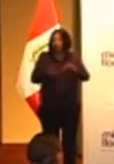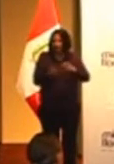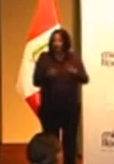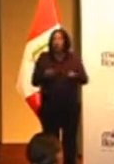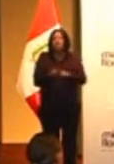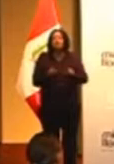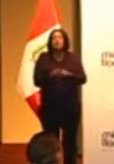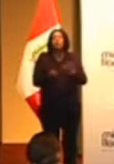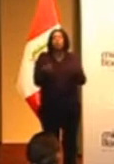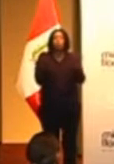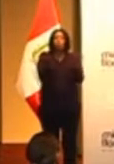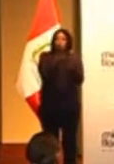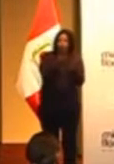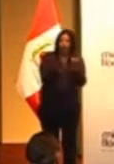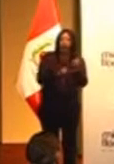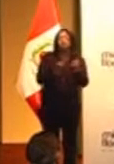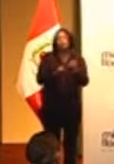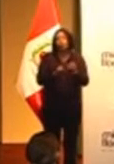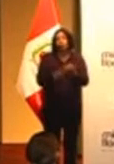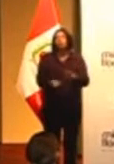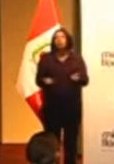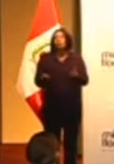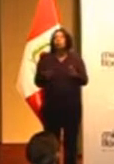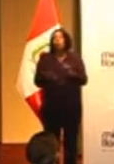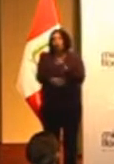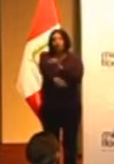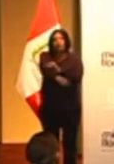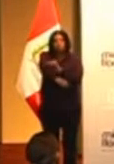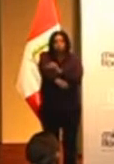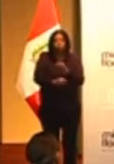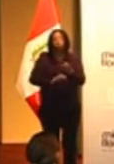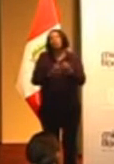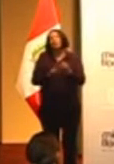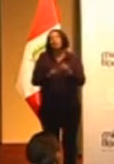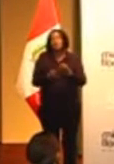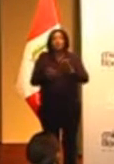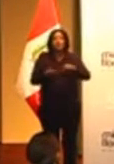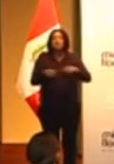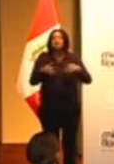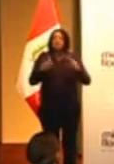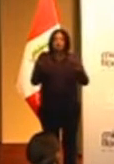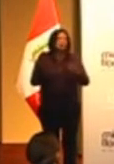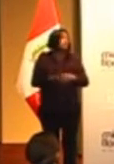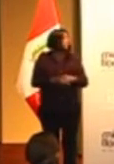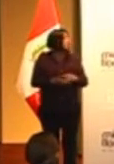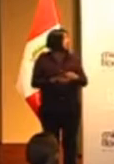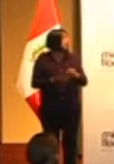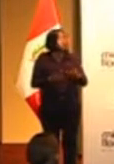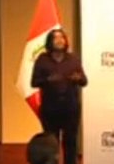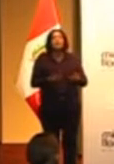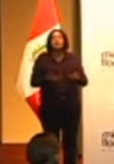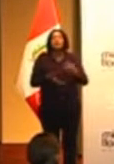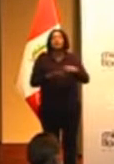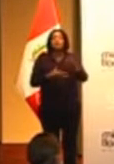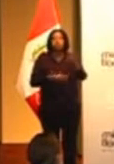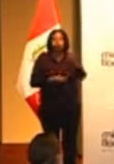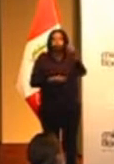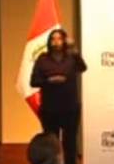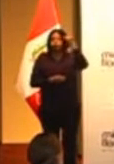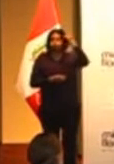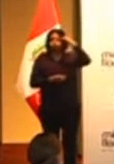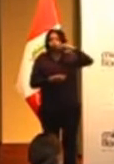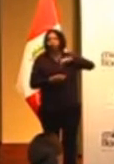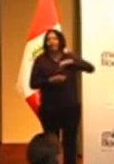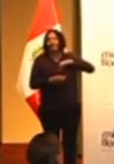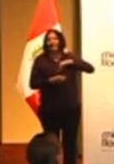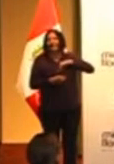inclusive con colegios, con instituciones, para poder si es que cabe el término, inocular esa